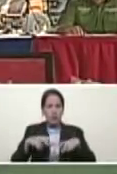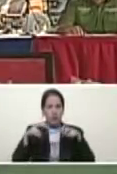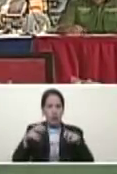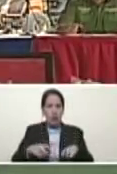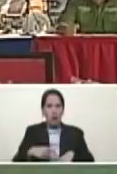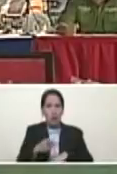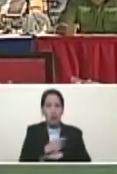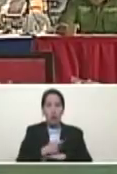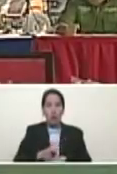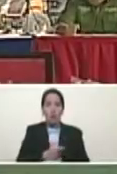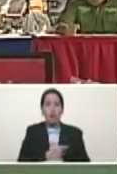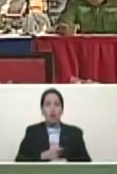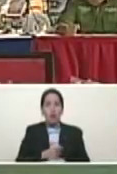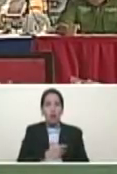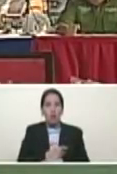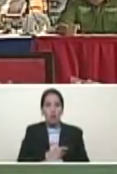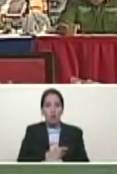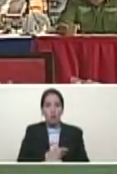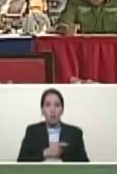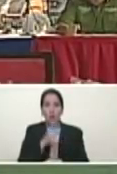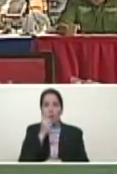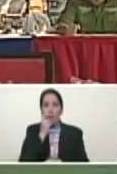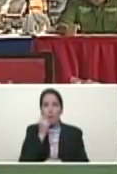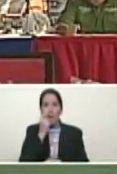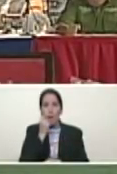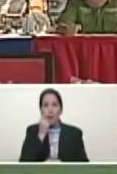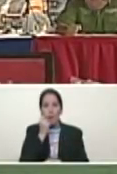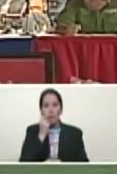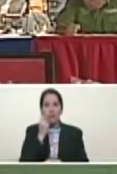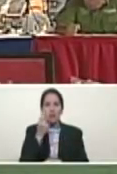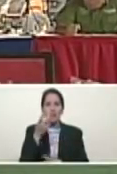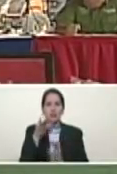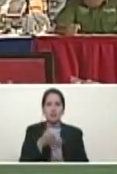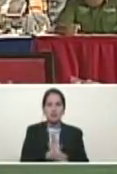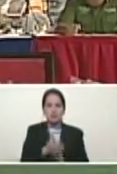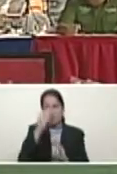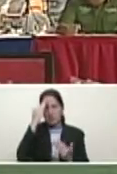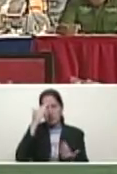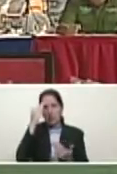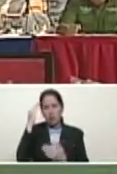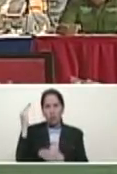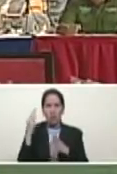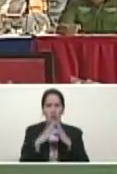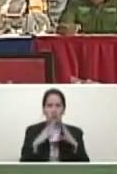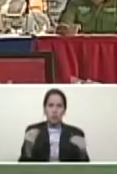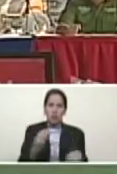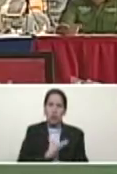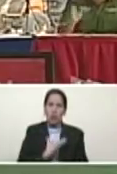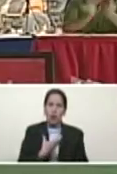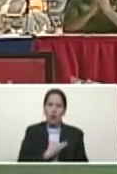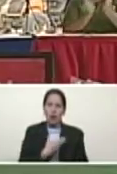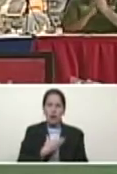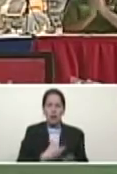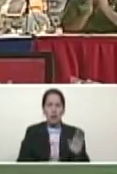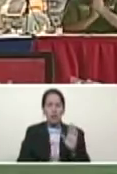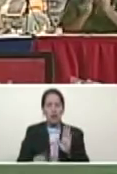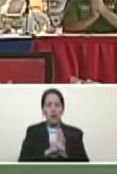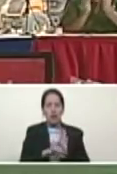gobernador, compañero Rodolfo Marcos Torres. Quiero darle un saludo a todos los alcaldes legítimos,